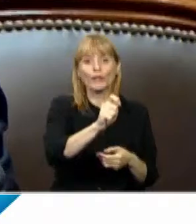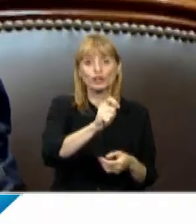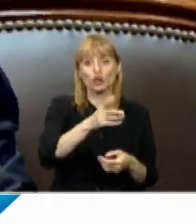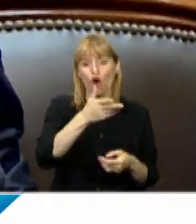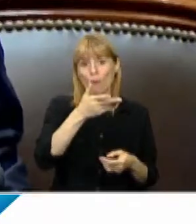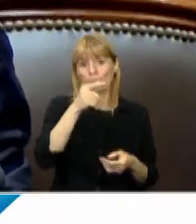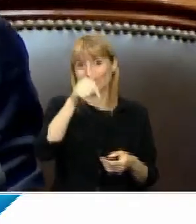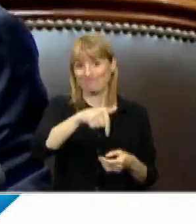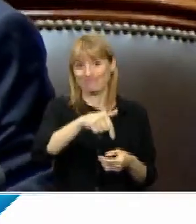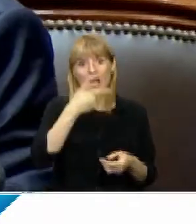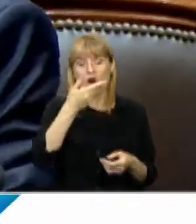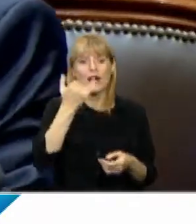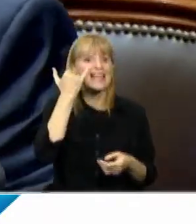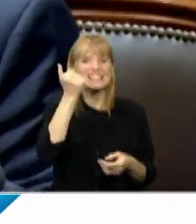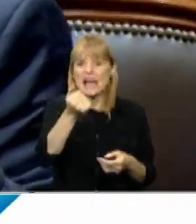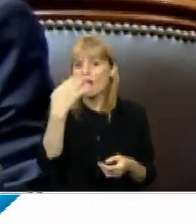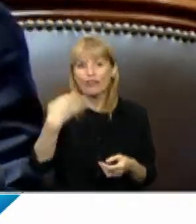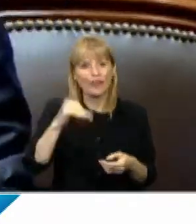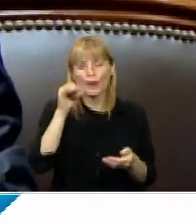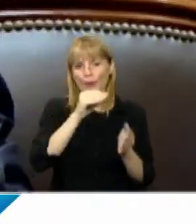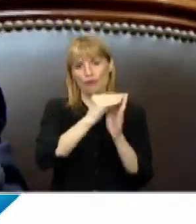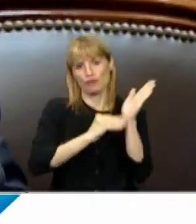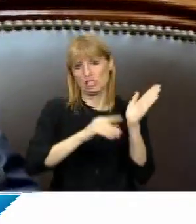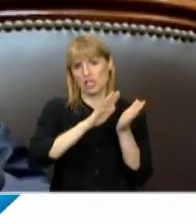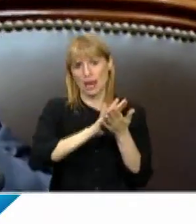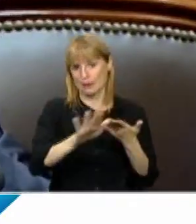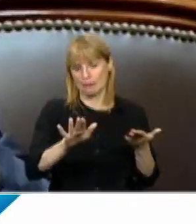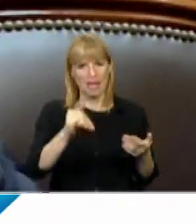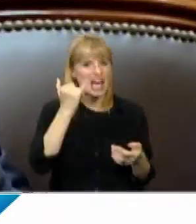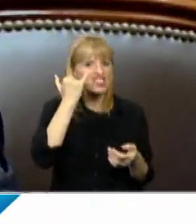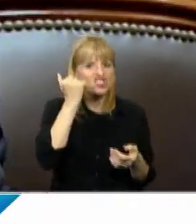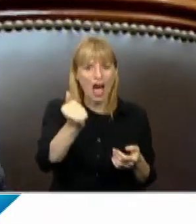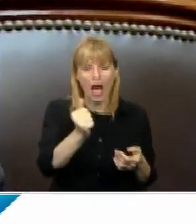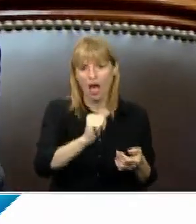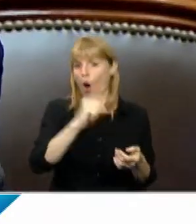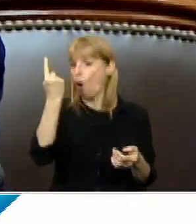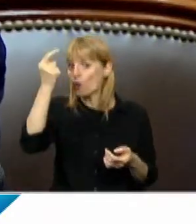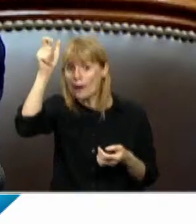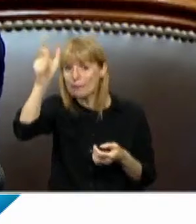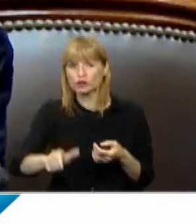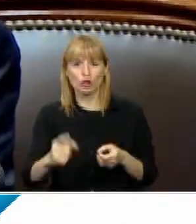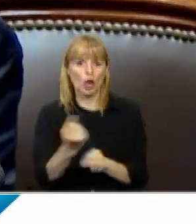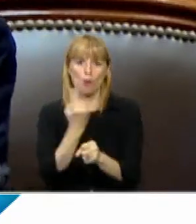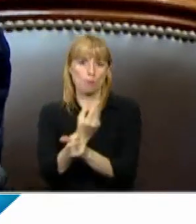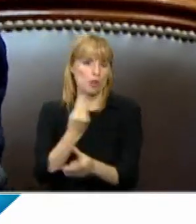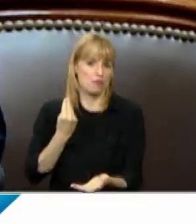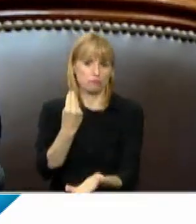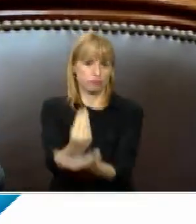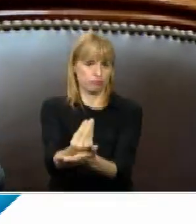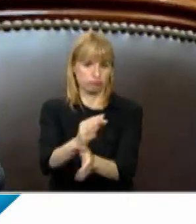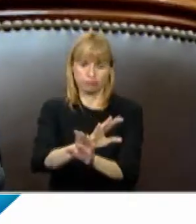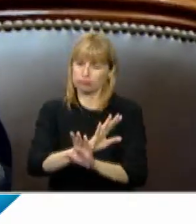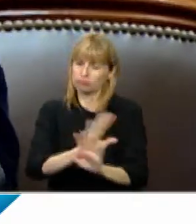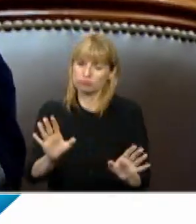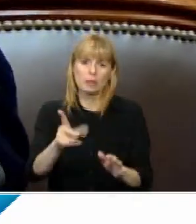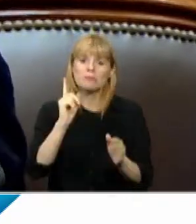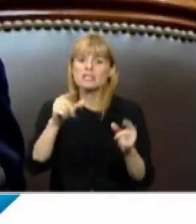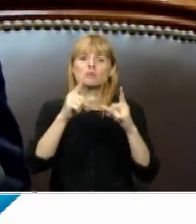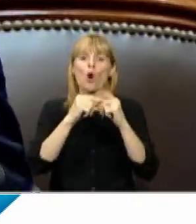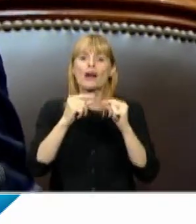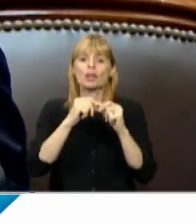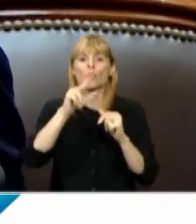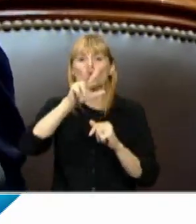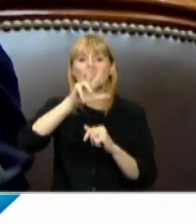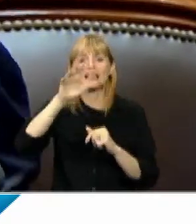ya tiene que haber ficha limpia. Ya tiene que una persona no poder ser candidata, porque lo dice el artículo 36